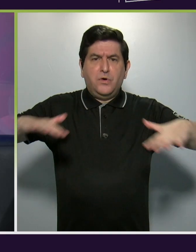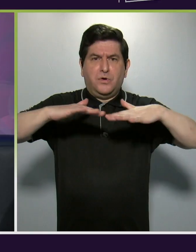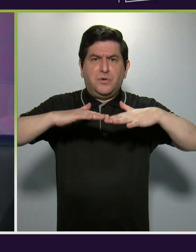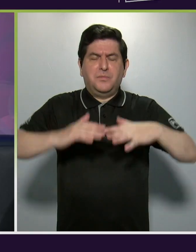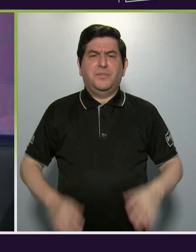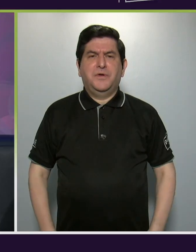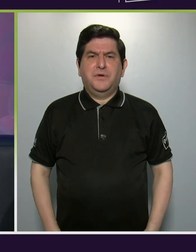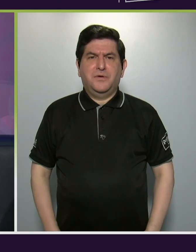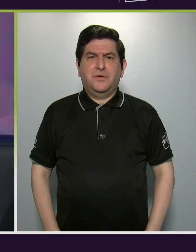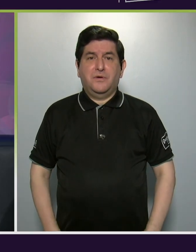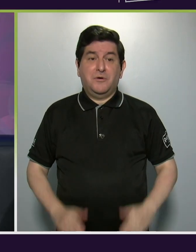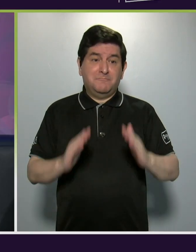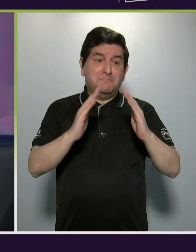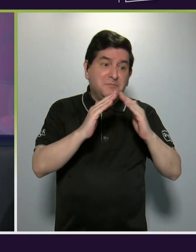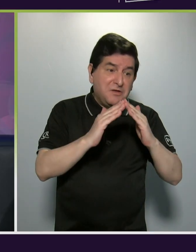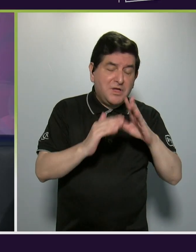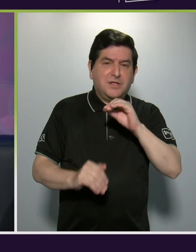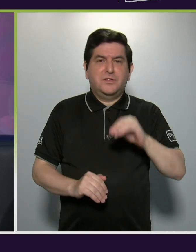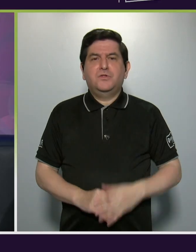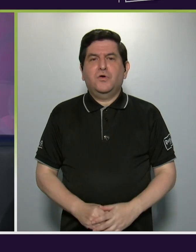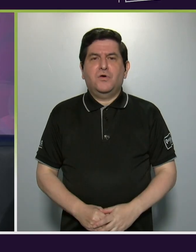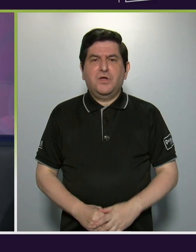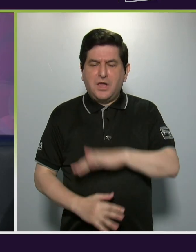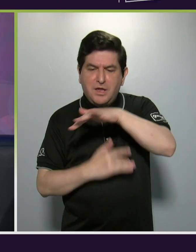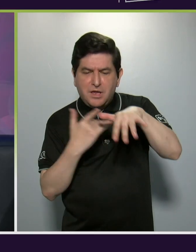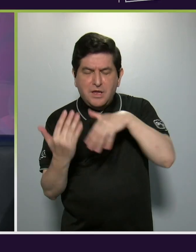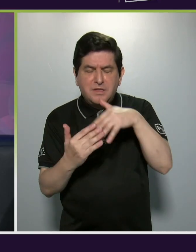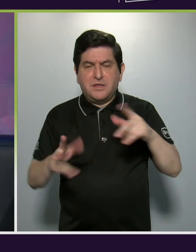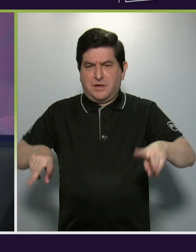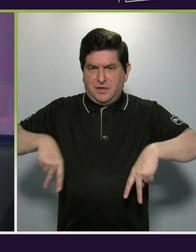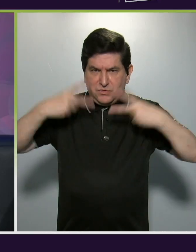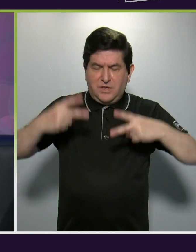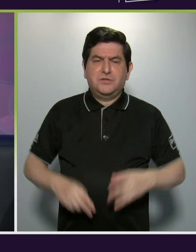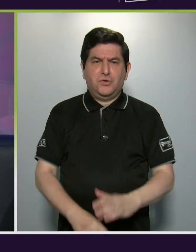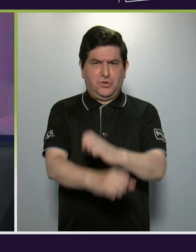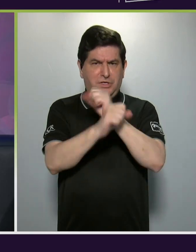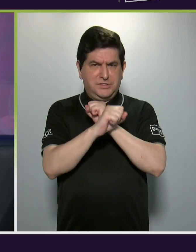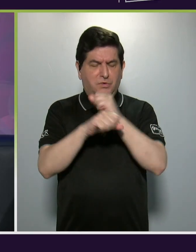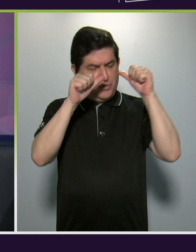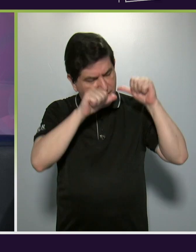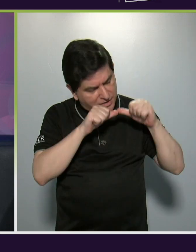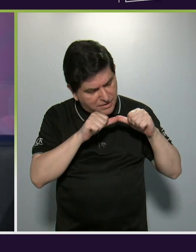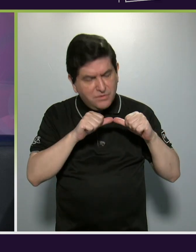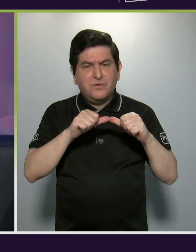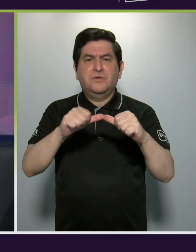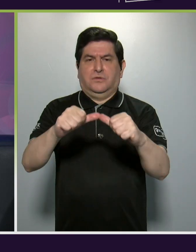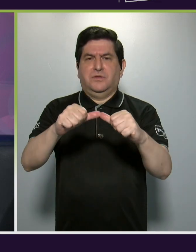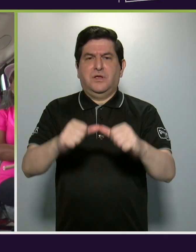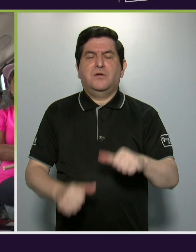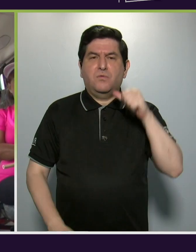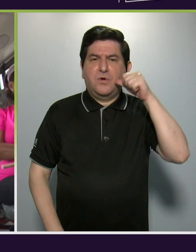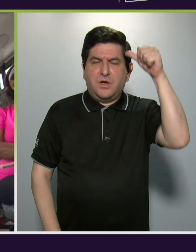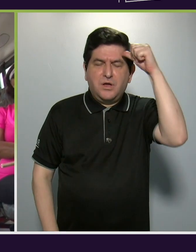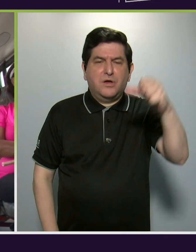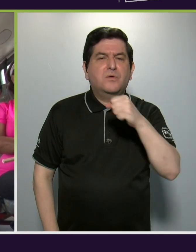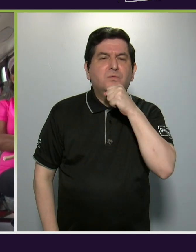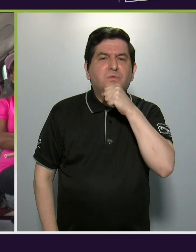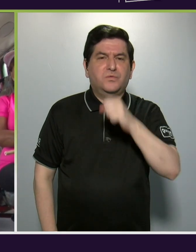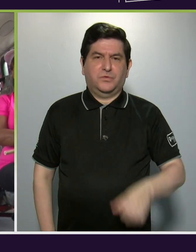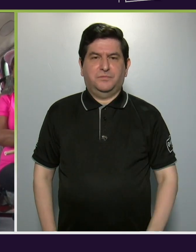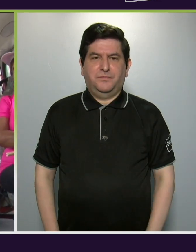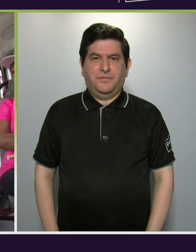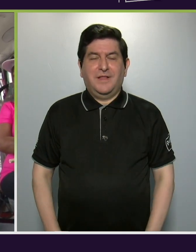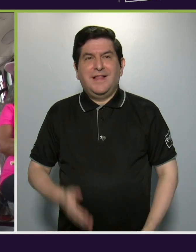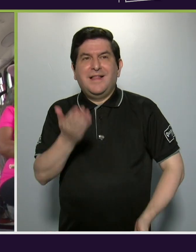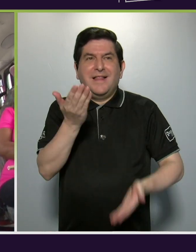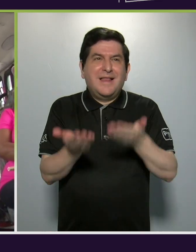estamos pues viviendo y transitando nuestra vida, y cómo hacemos para garantizar que esto se mantenga en la adultez mayor. Ese tal vez